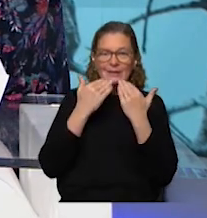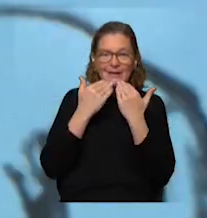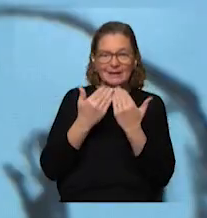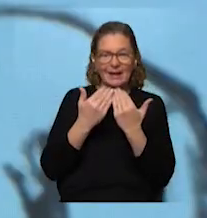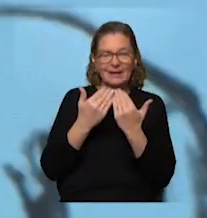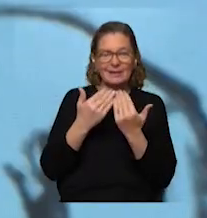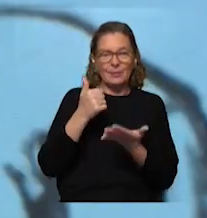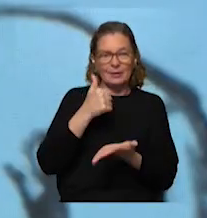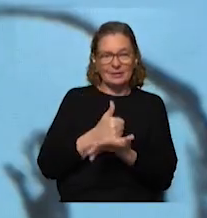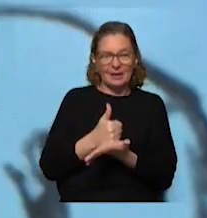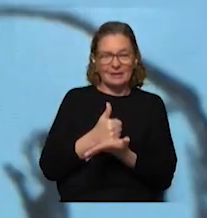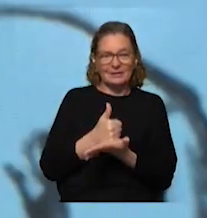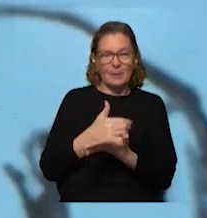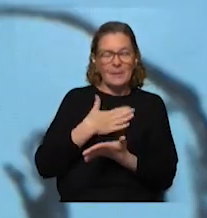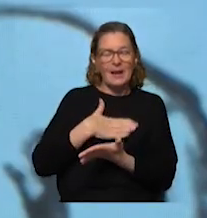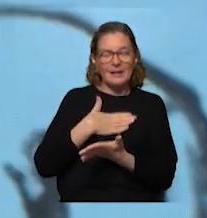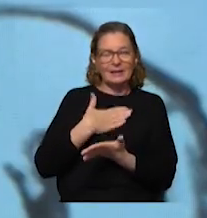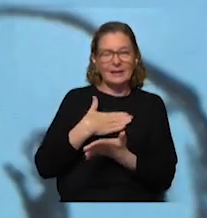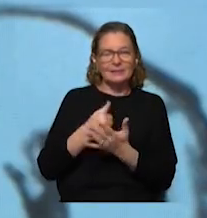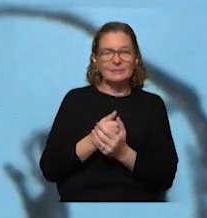a ustedes Muchas gracias